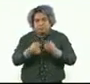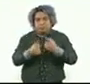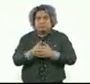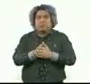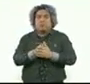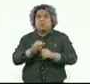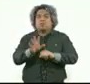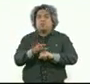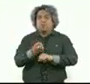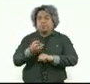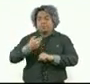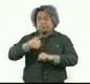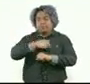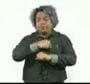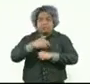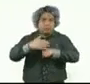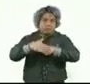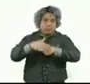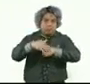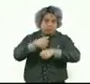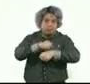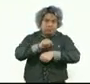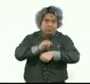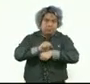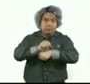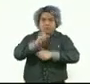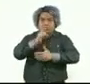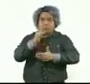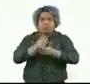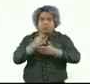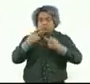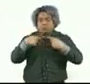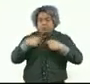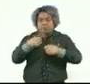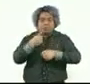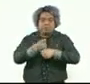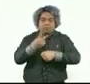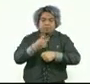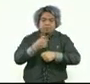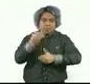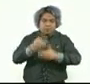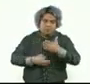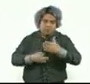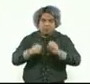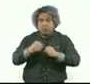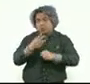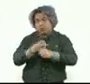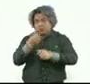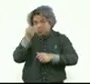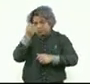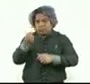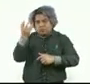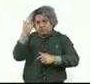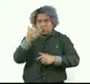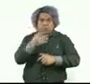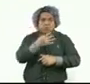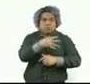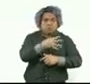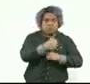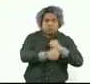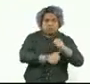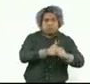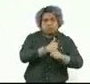estamos haciendo la próxima semana exclusiva para rezagados y jóvenes que tienen 14 años y van a cumplir